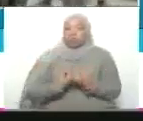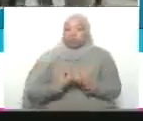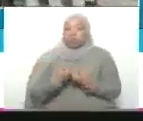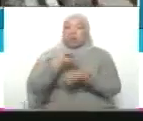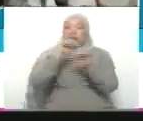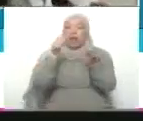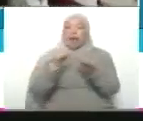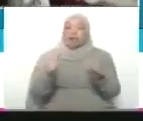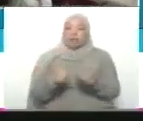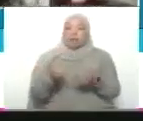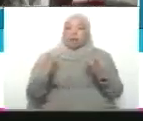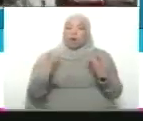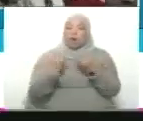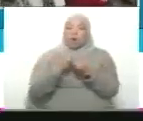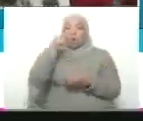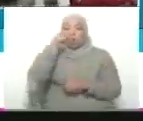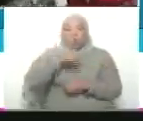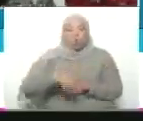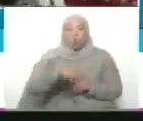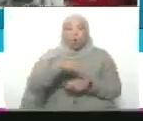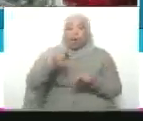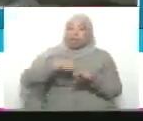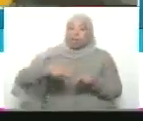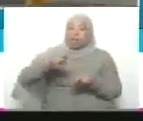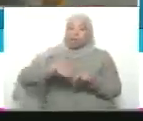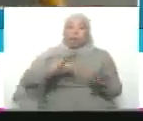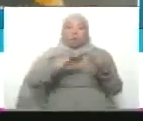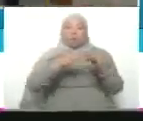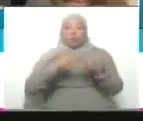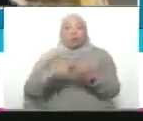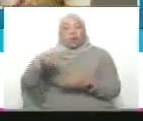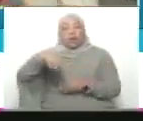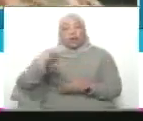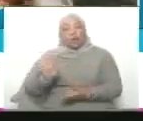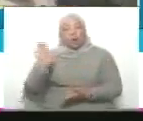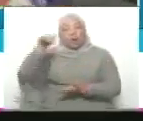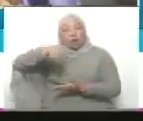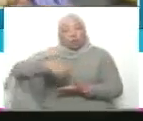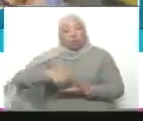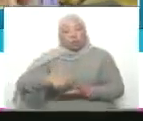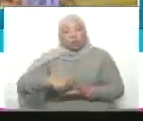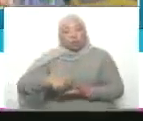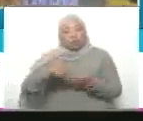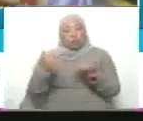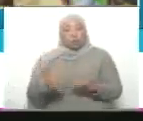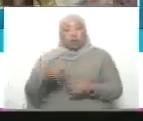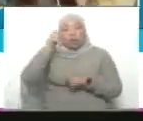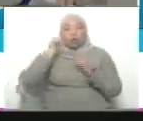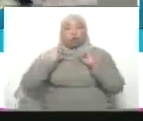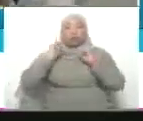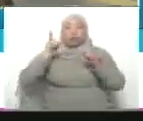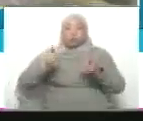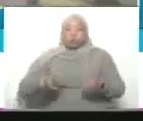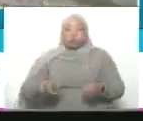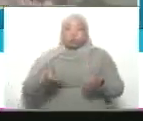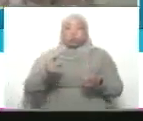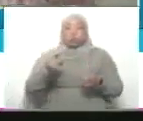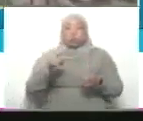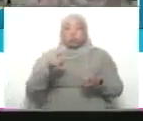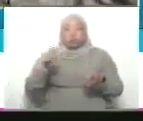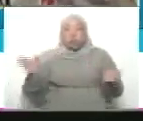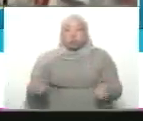nuestros artistas, junto a nuestros niños y niñas de las comunidades del estado de Aragua, y en este instante en el Boulevard Pérez Almarza,